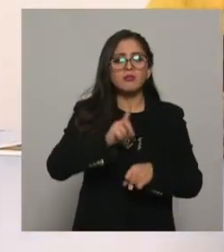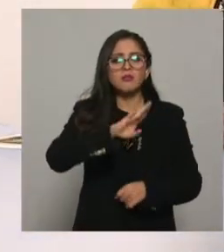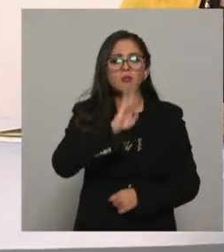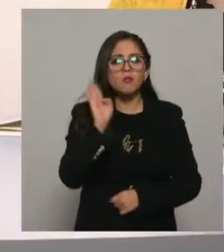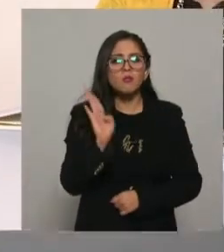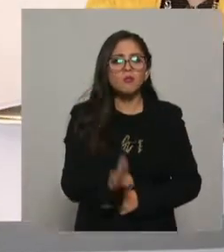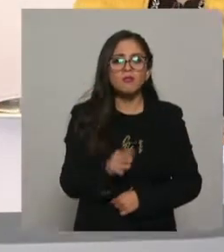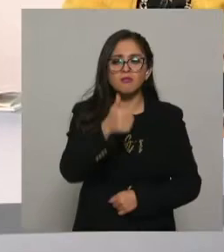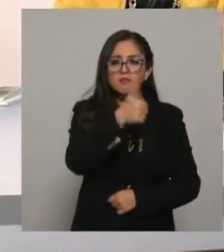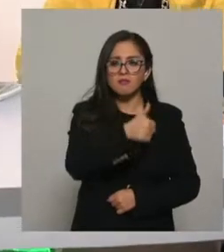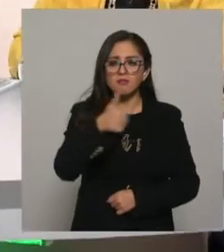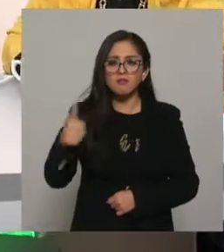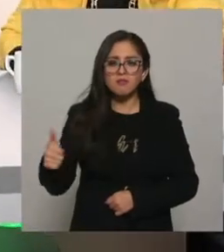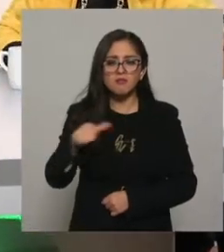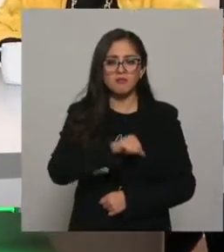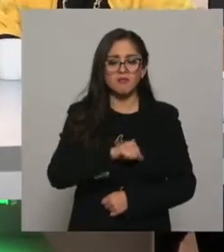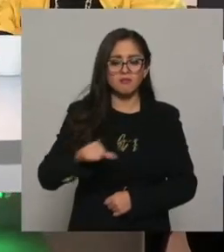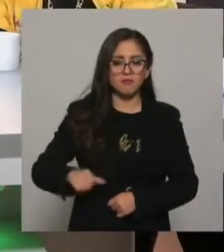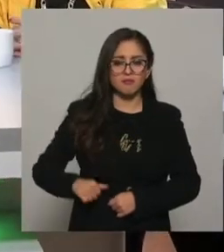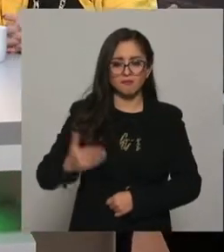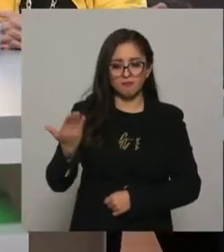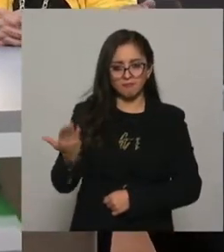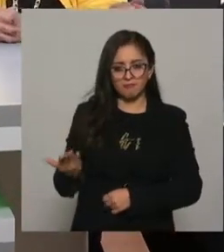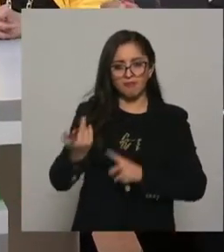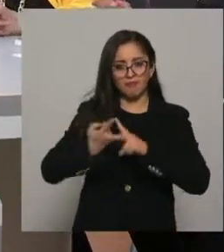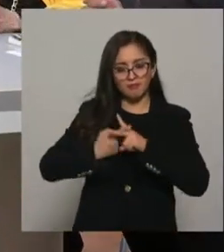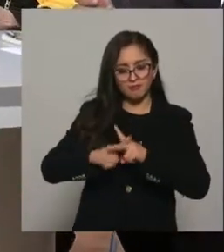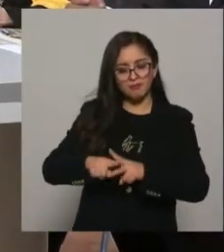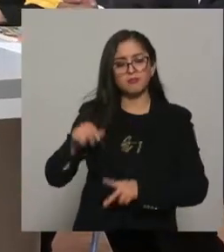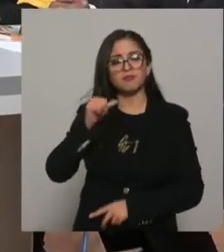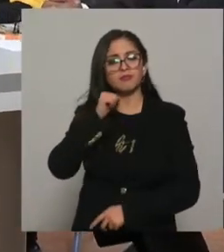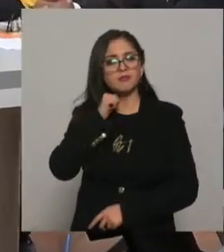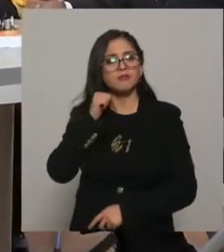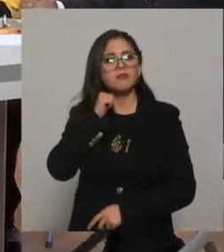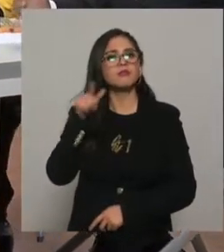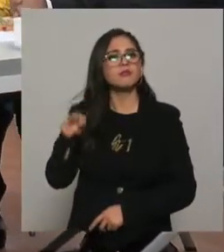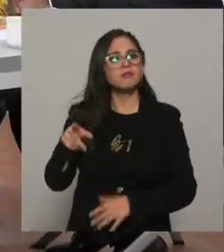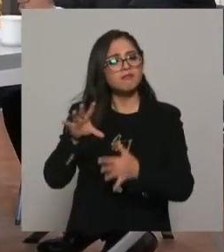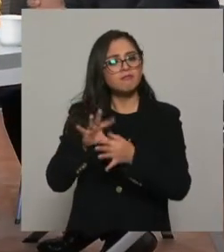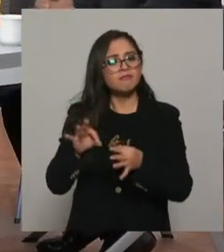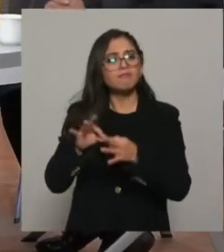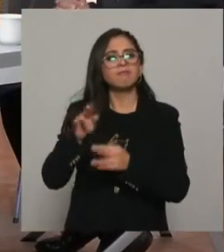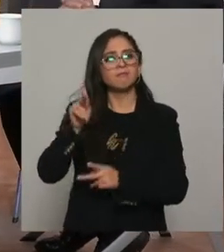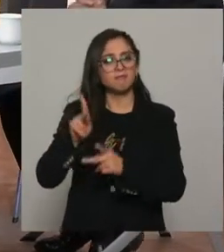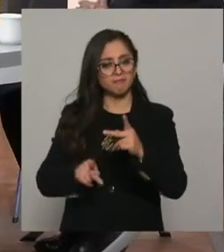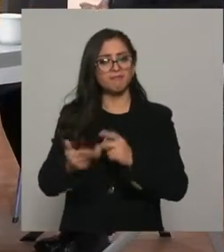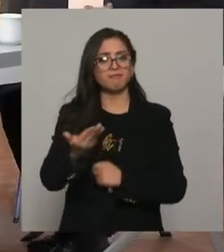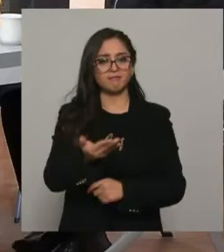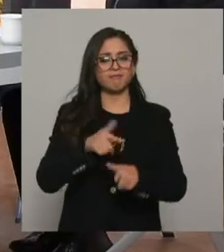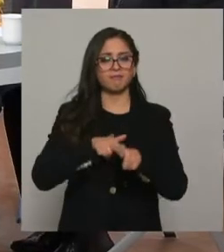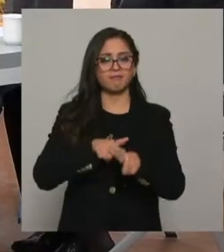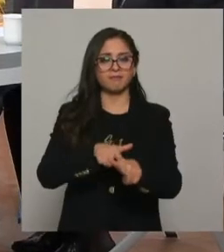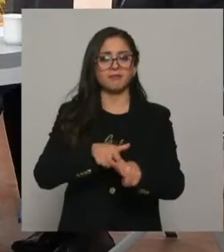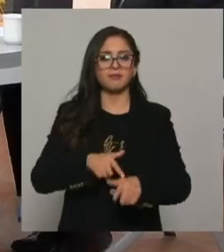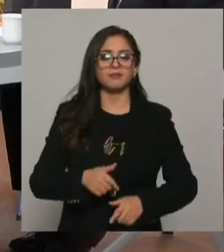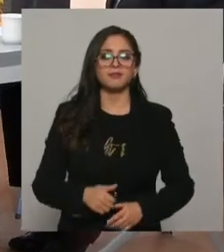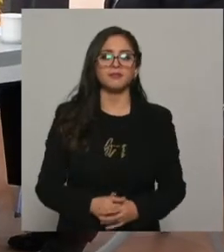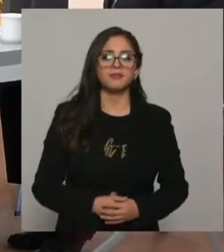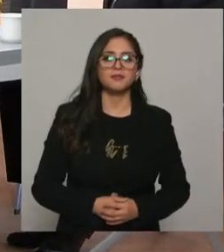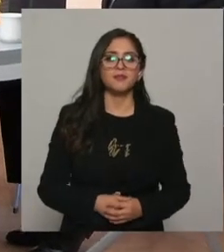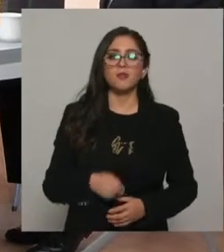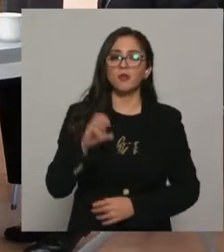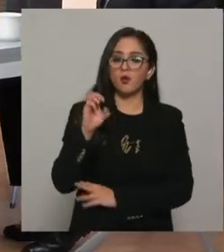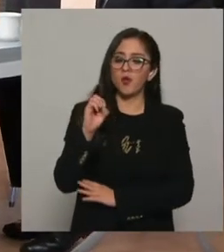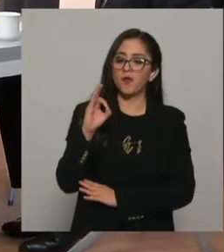vive en cada alcaldía? Comencemos. Azcapotzalco, nos estaba comentando, maestra. Sí, las ofrendas de muertos en